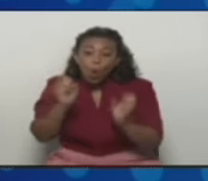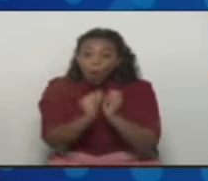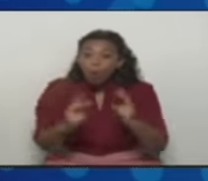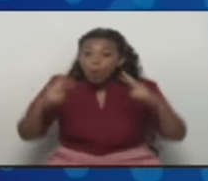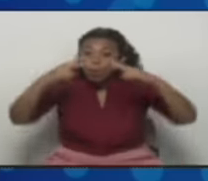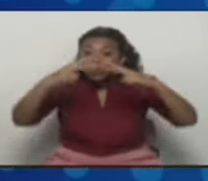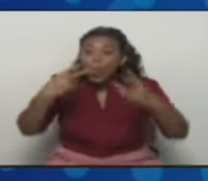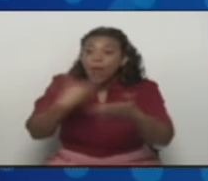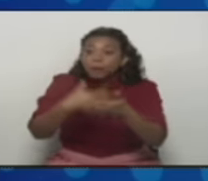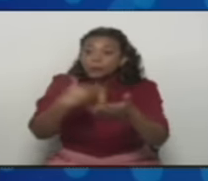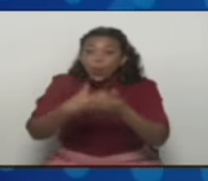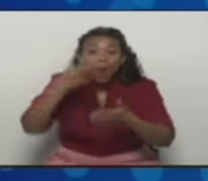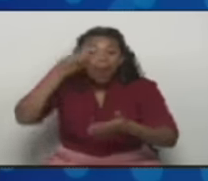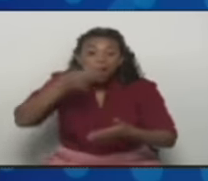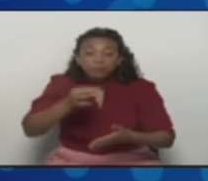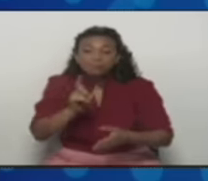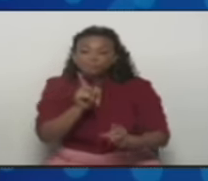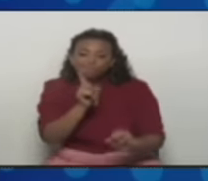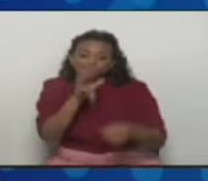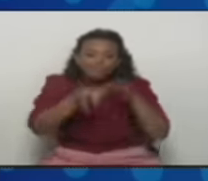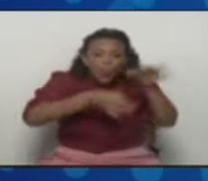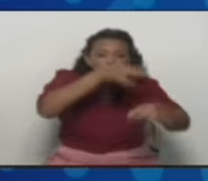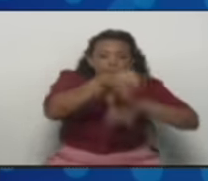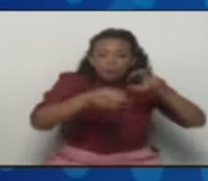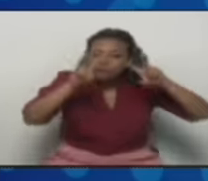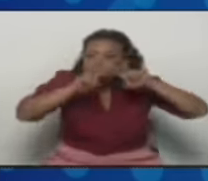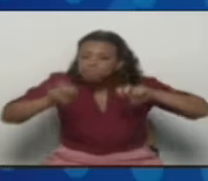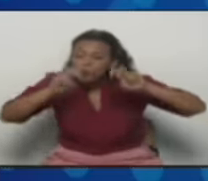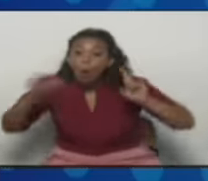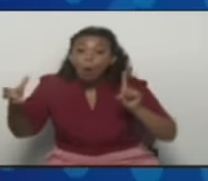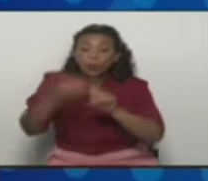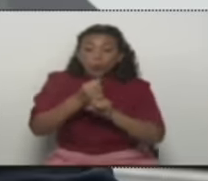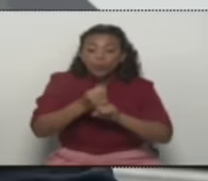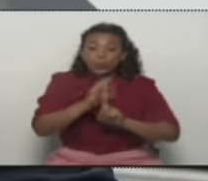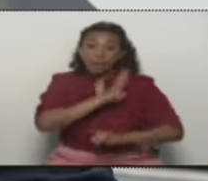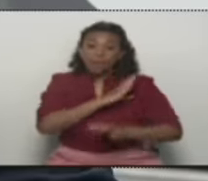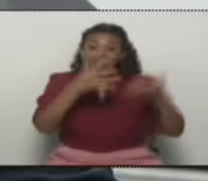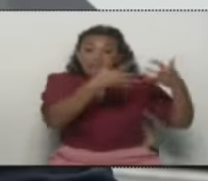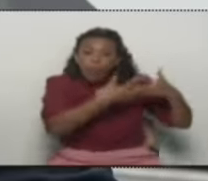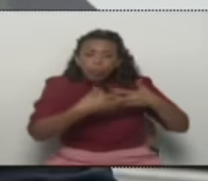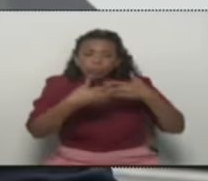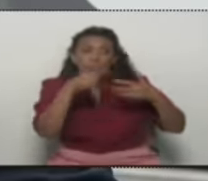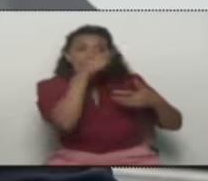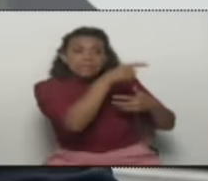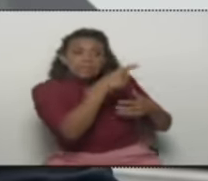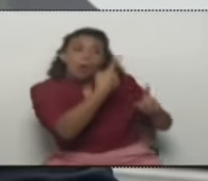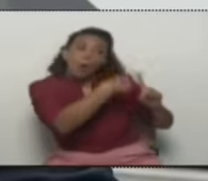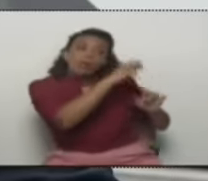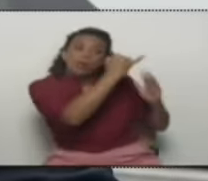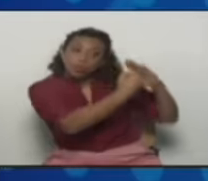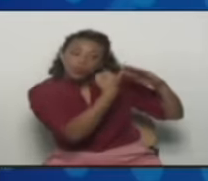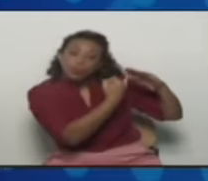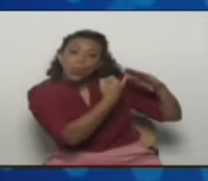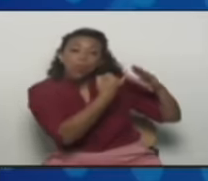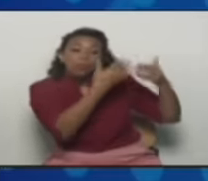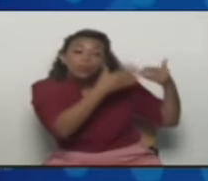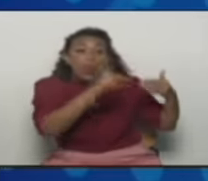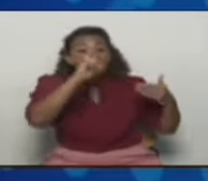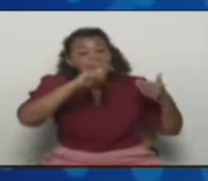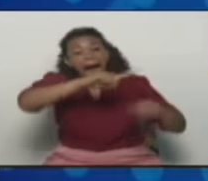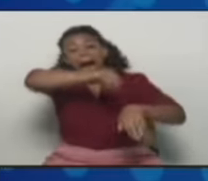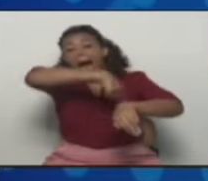en documentos desclasificados de los organismos de Estados Unidos. Ha estado largas